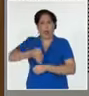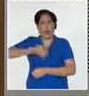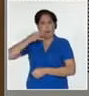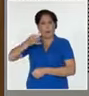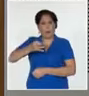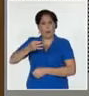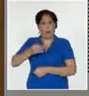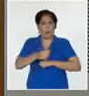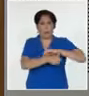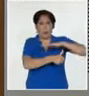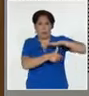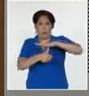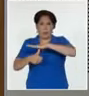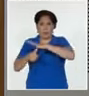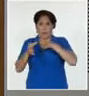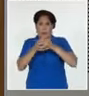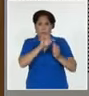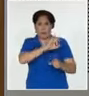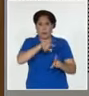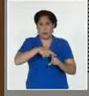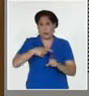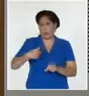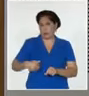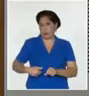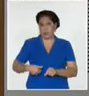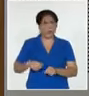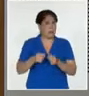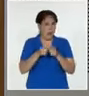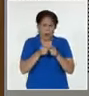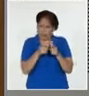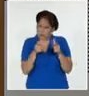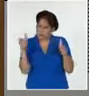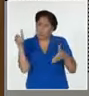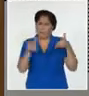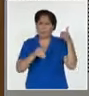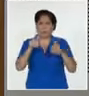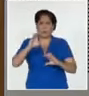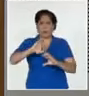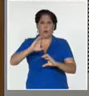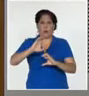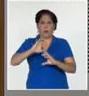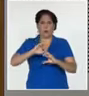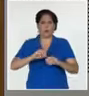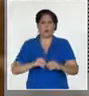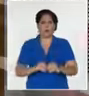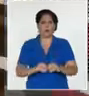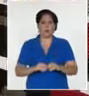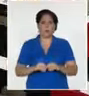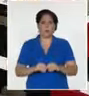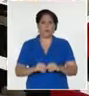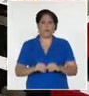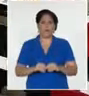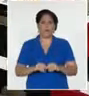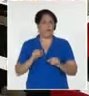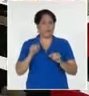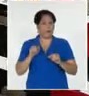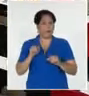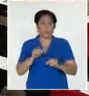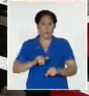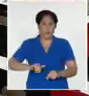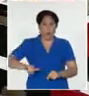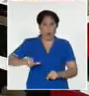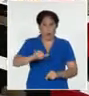los líderes del grupo, que es como decir la gran mayoría de los líderes del mundo. Fue unánime el reconocimiento